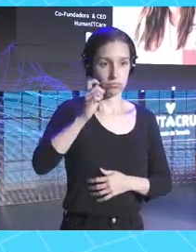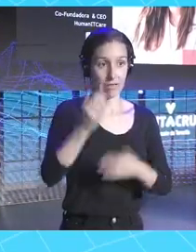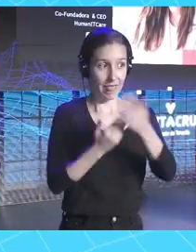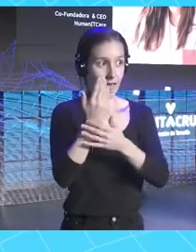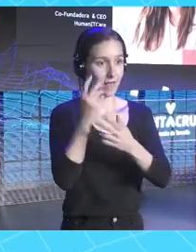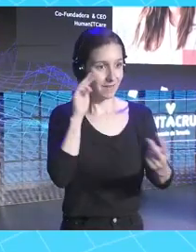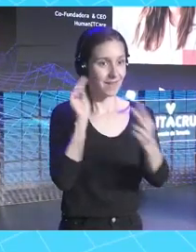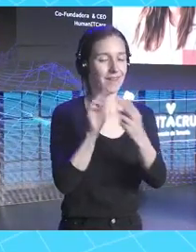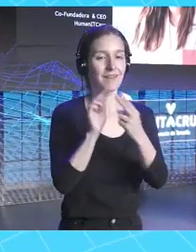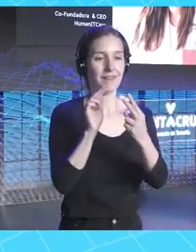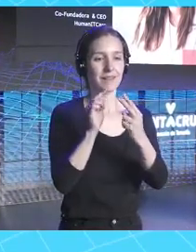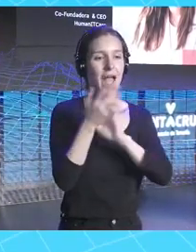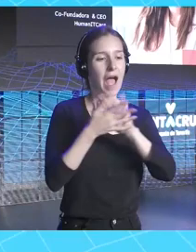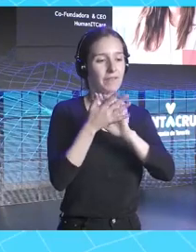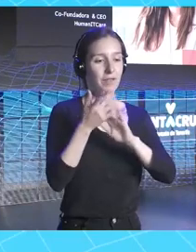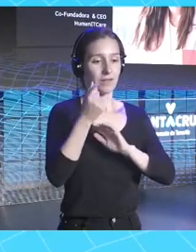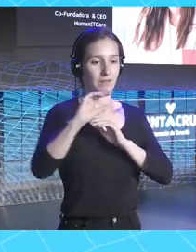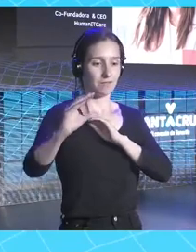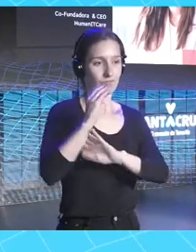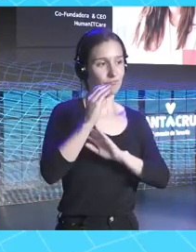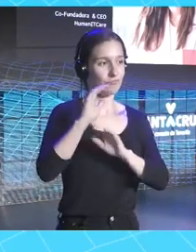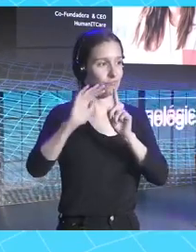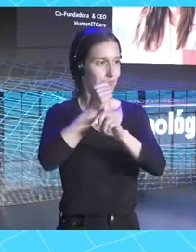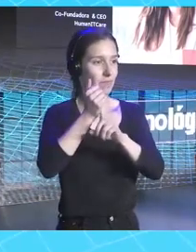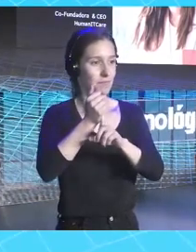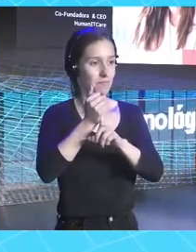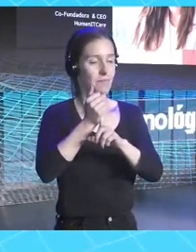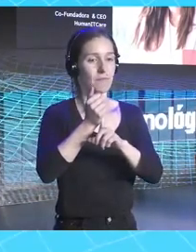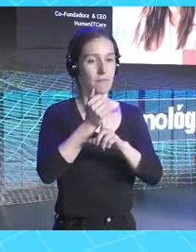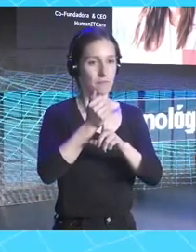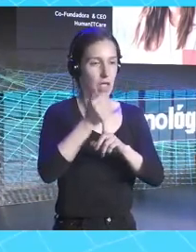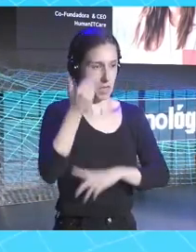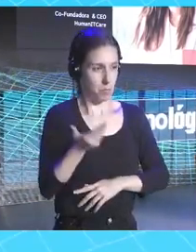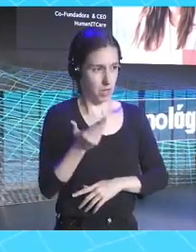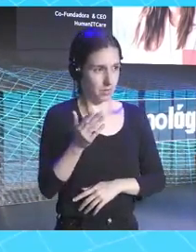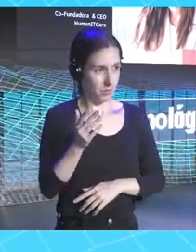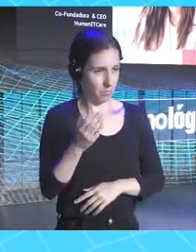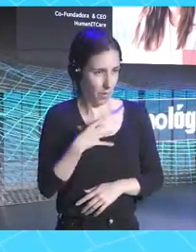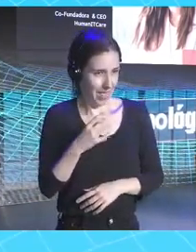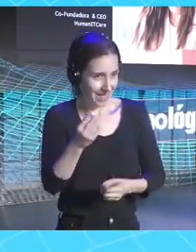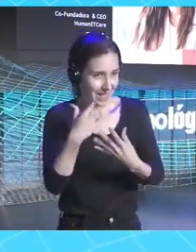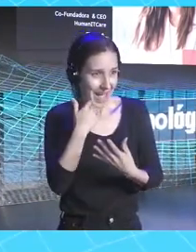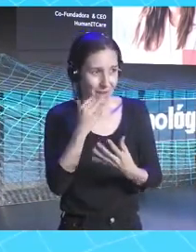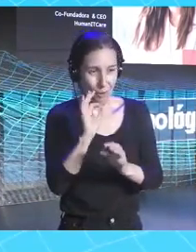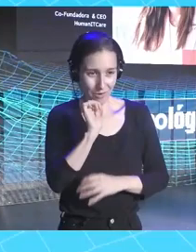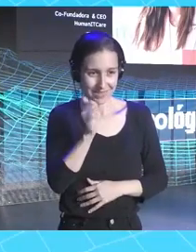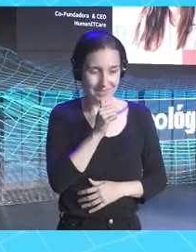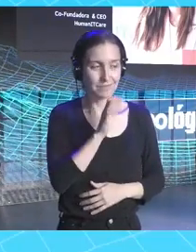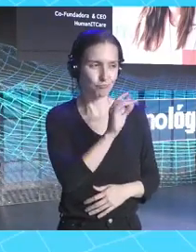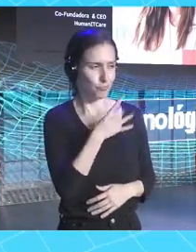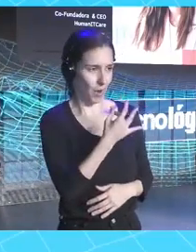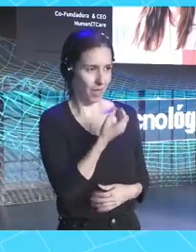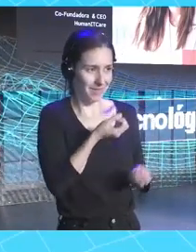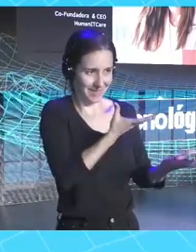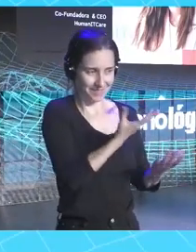una funcionalidad específica para que se había convertido en clave esa es no te puedes comentar algo de esto nada se puede comentar